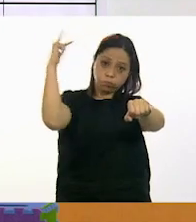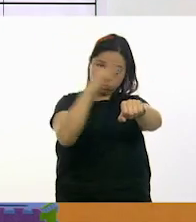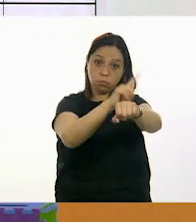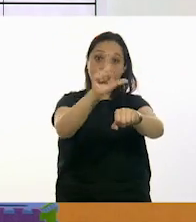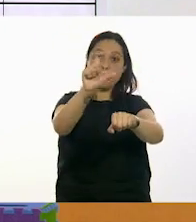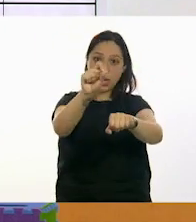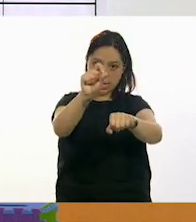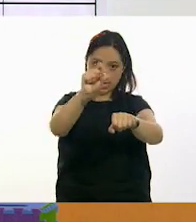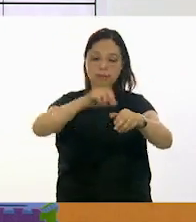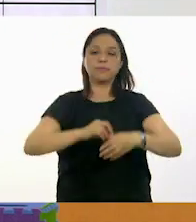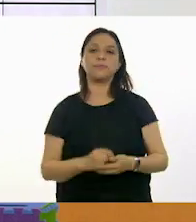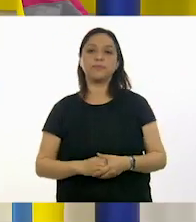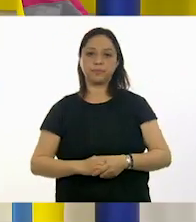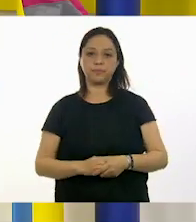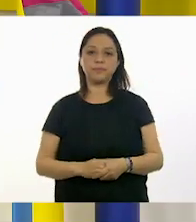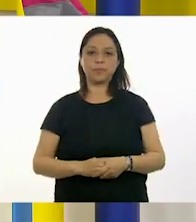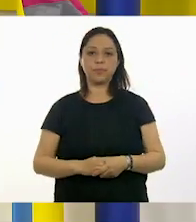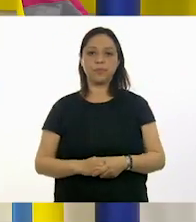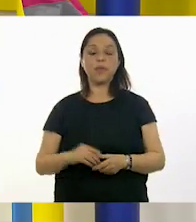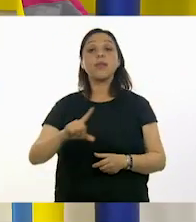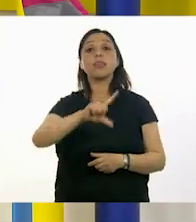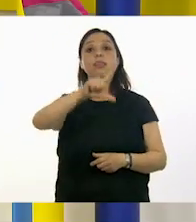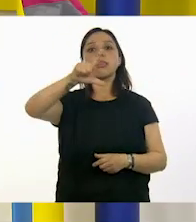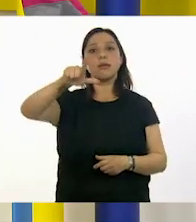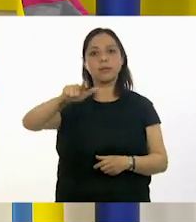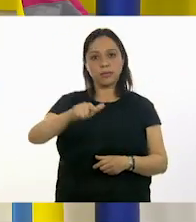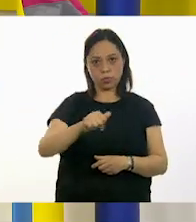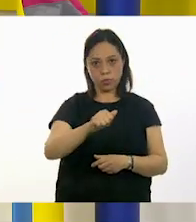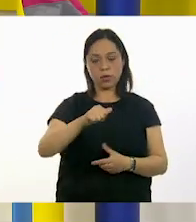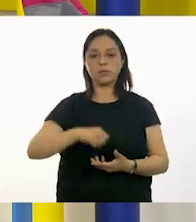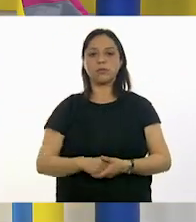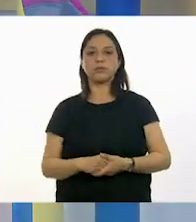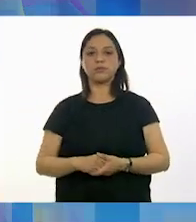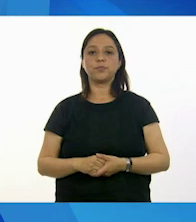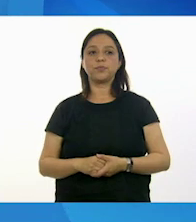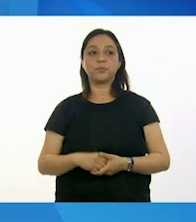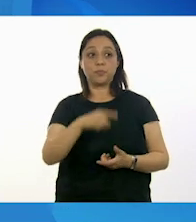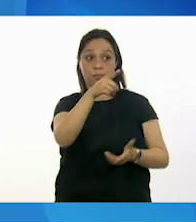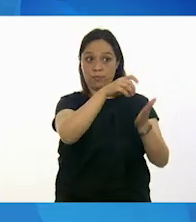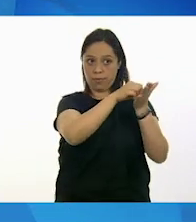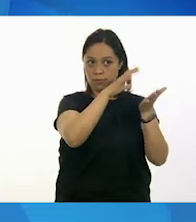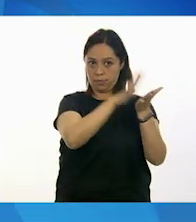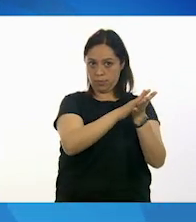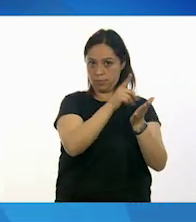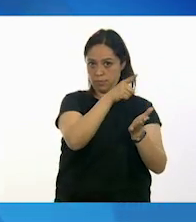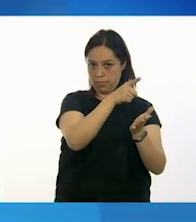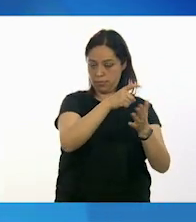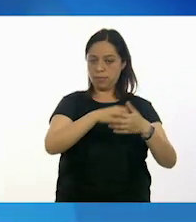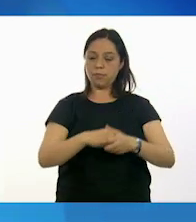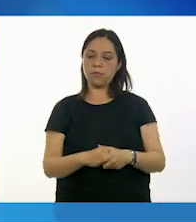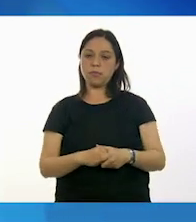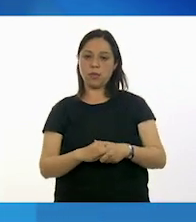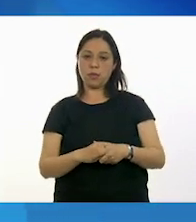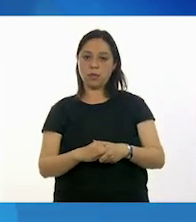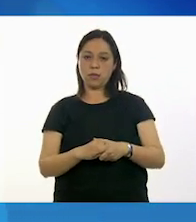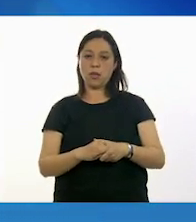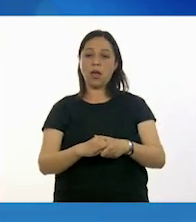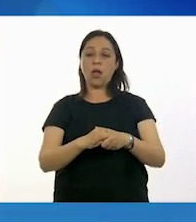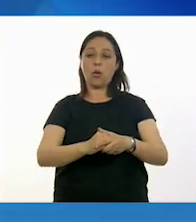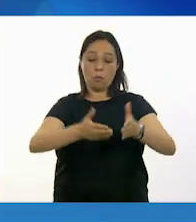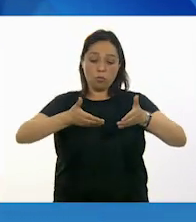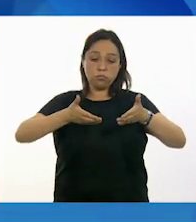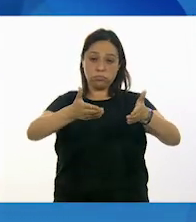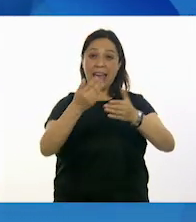20 aviones. 20 aviones en la pista 2. Y después, en nuestro texto, dice, en la pista